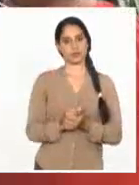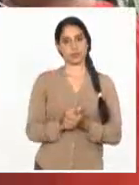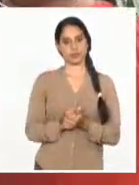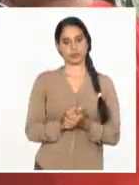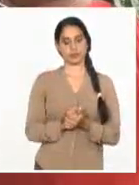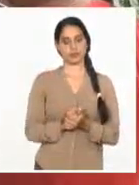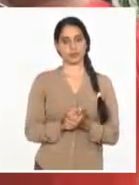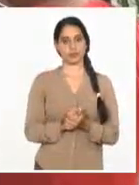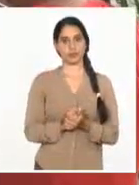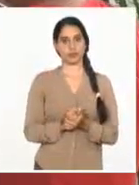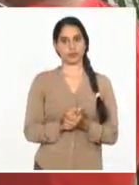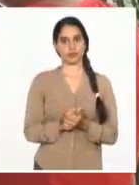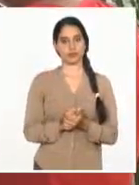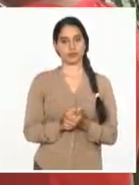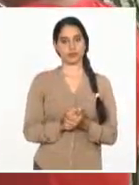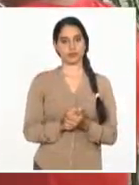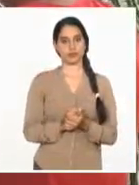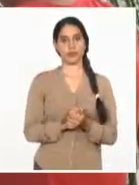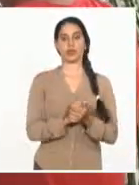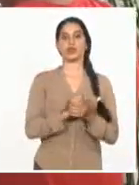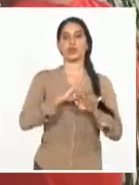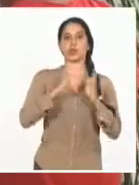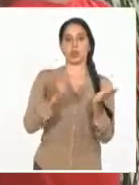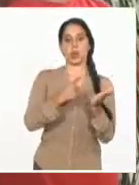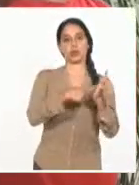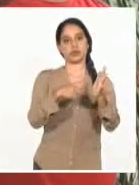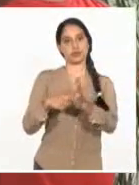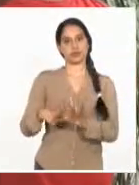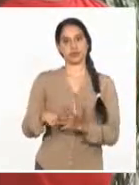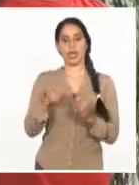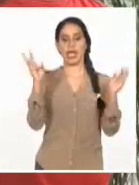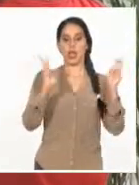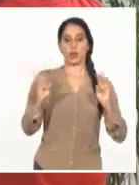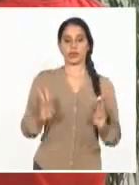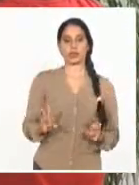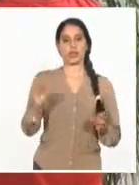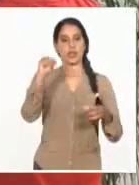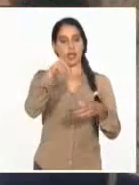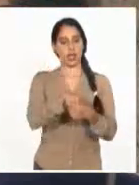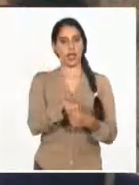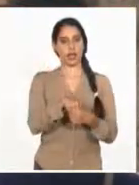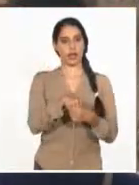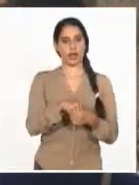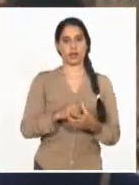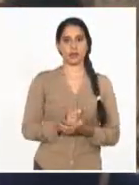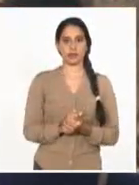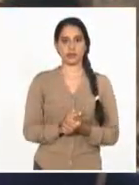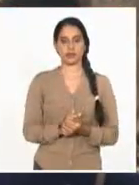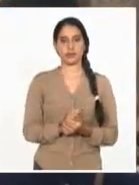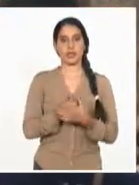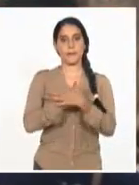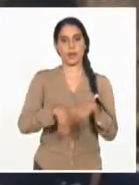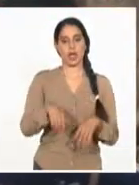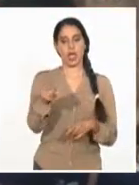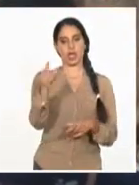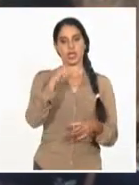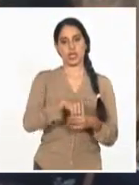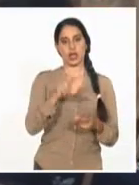cultural. Los detalles están disponibles en las redes sociales del Reino Unido de Bélgica, de su embajada en La Habana.